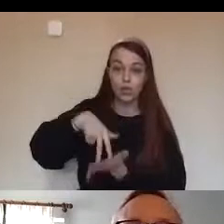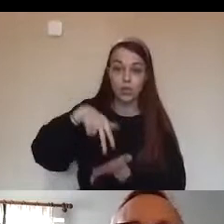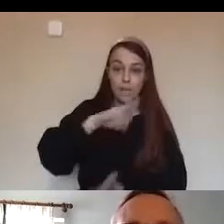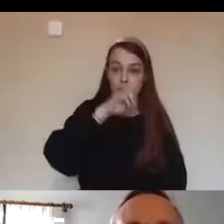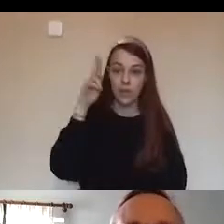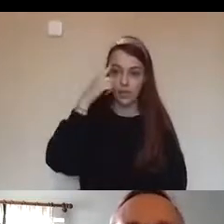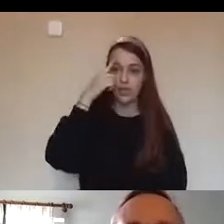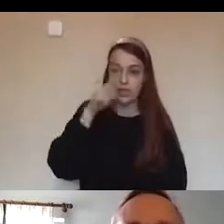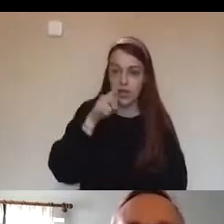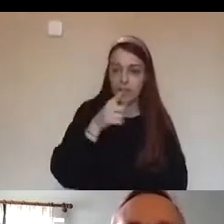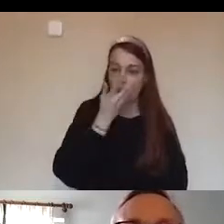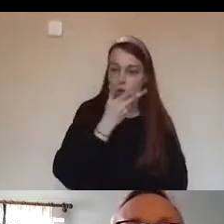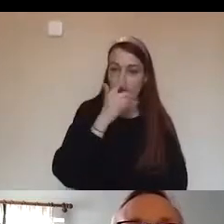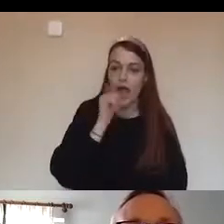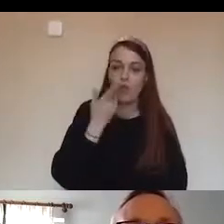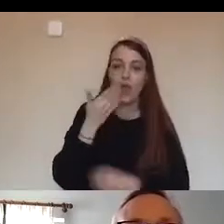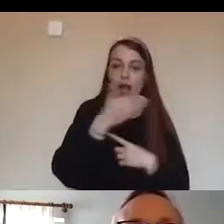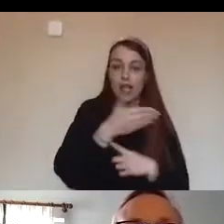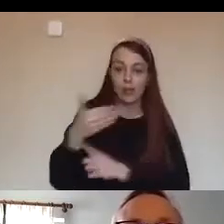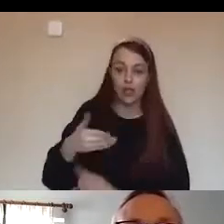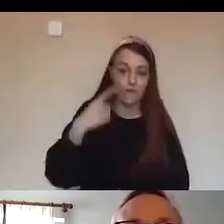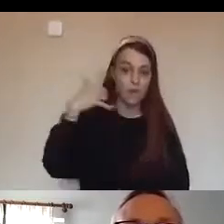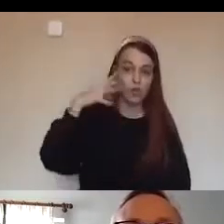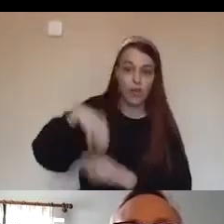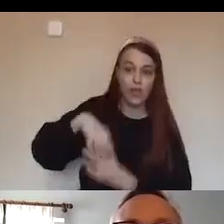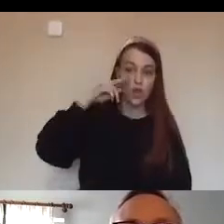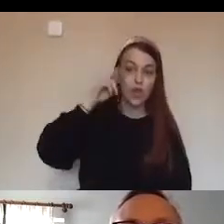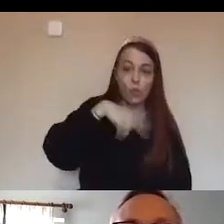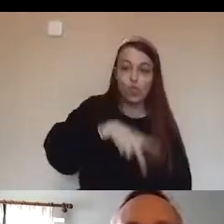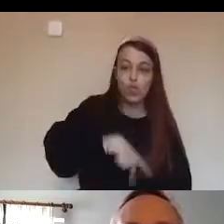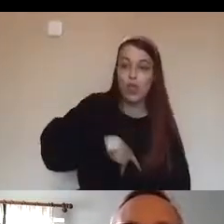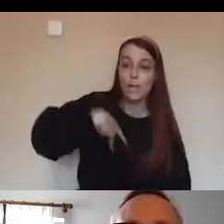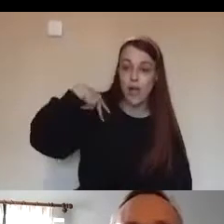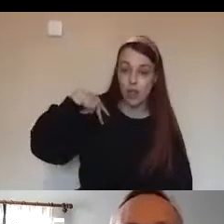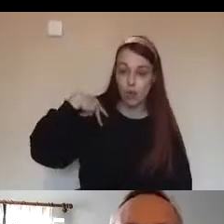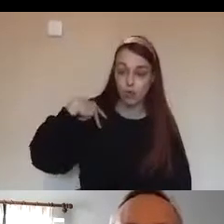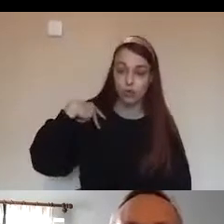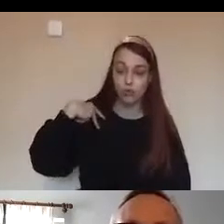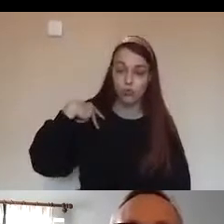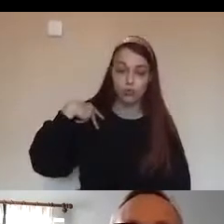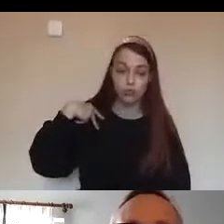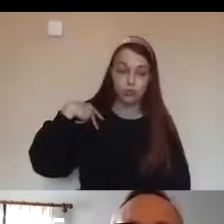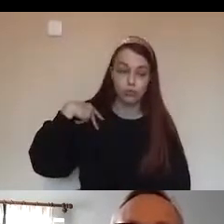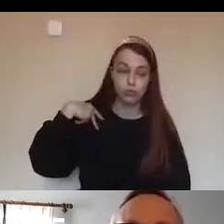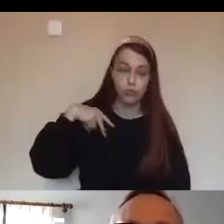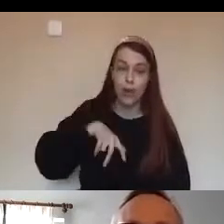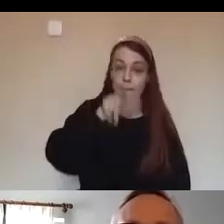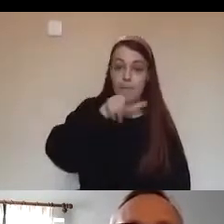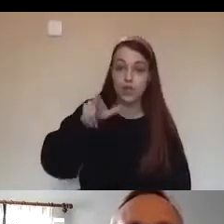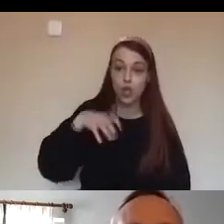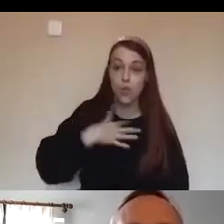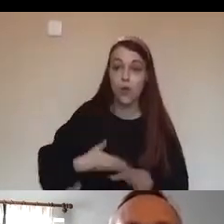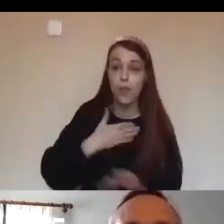exposición muy famosa del Prado en la que la gente podía